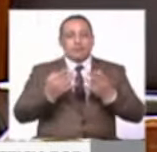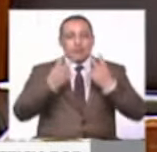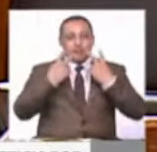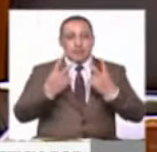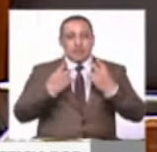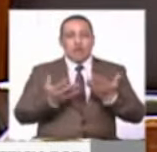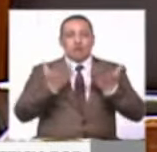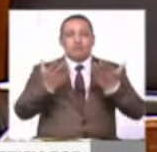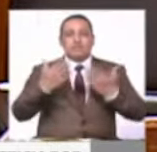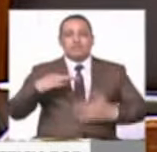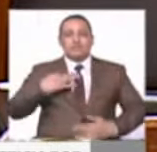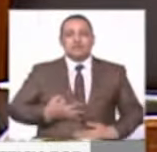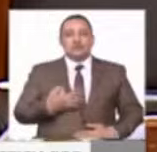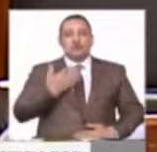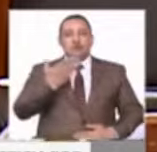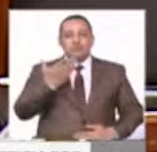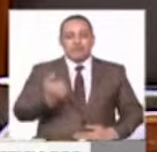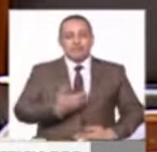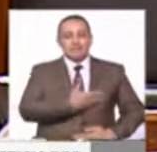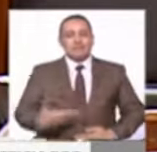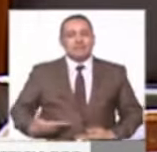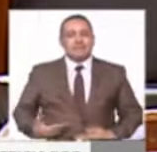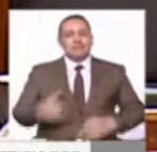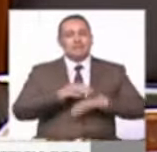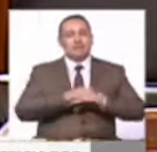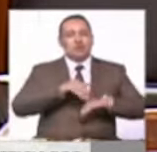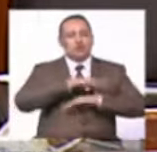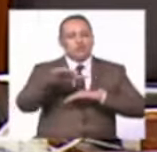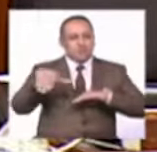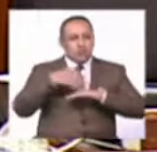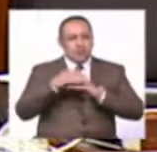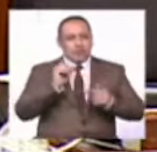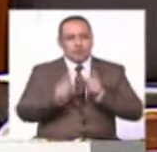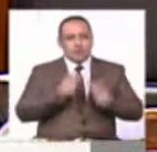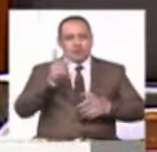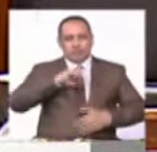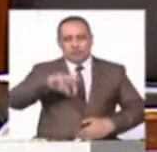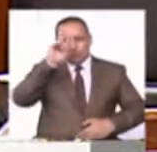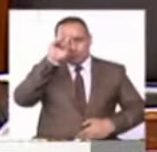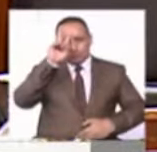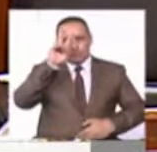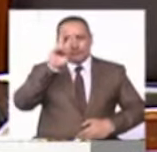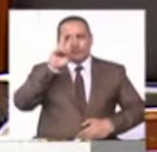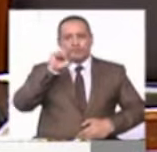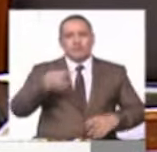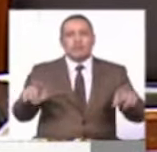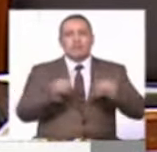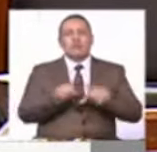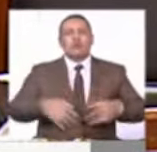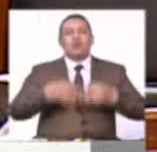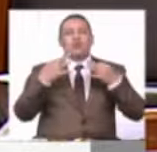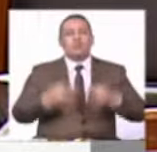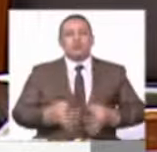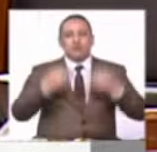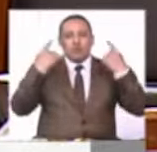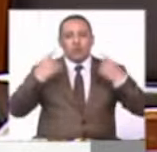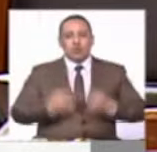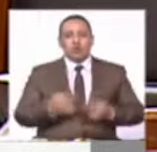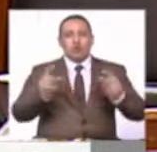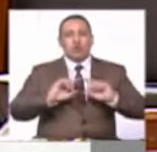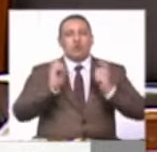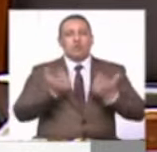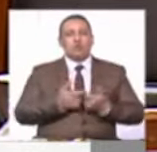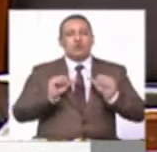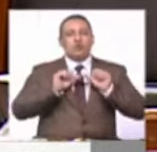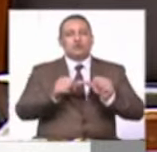usted señor presidente saludar a todos los peruanos en cumplimiento del acuerdo de la comisión